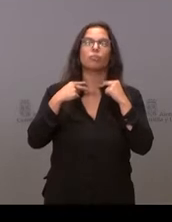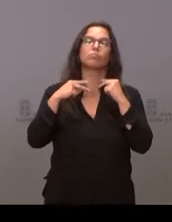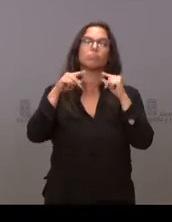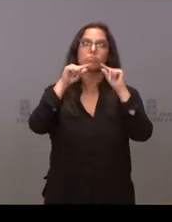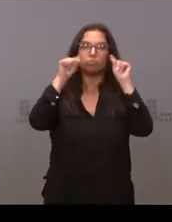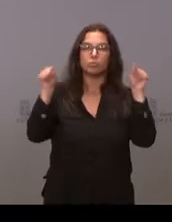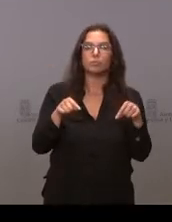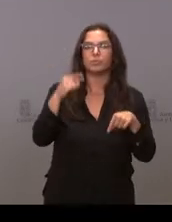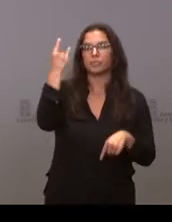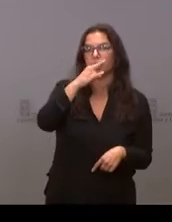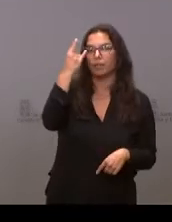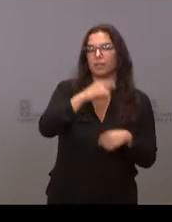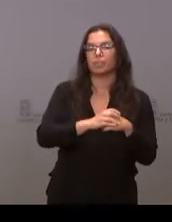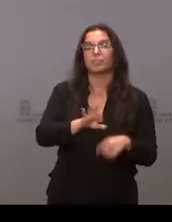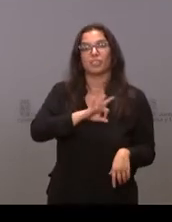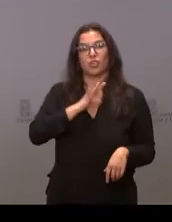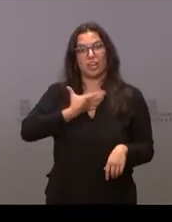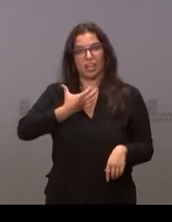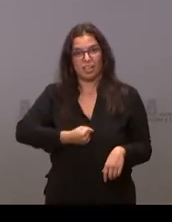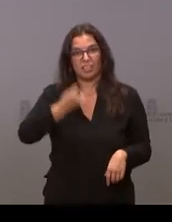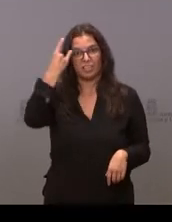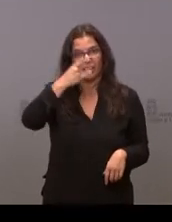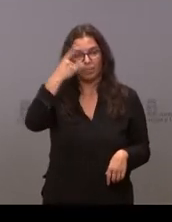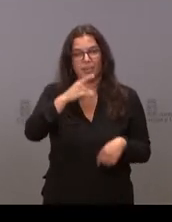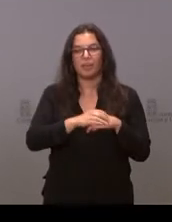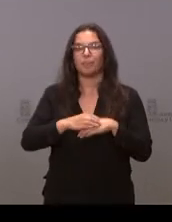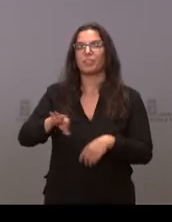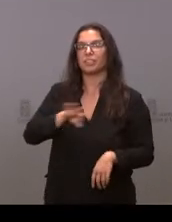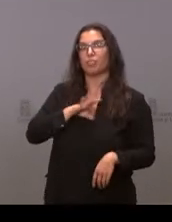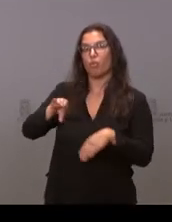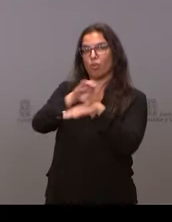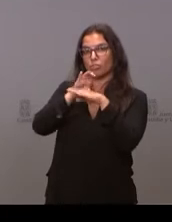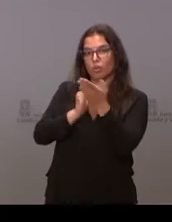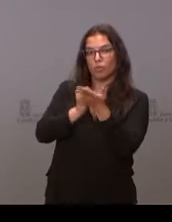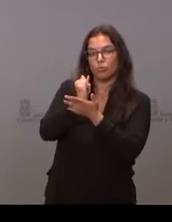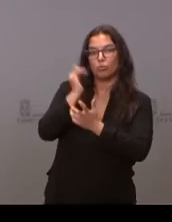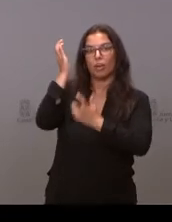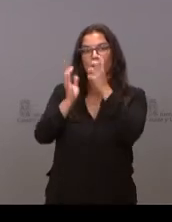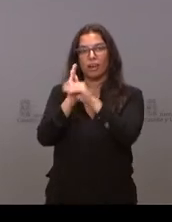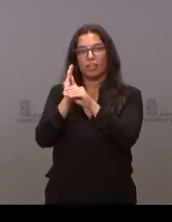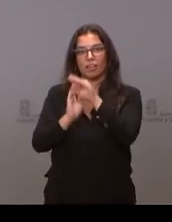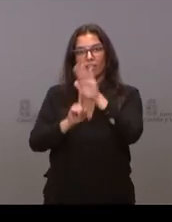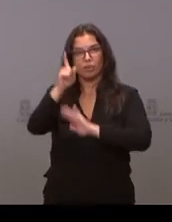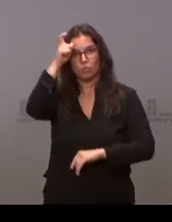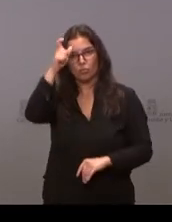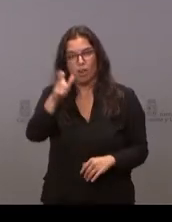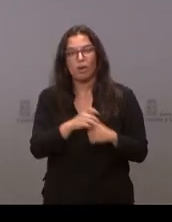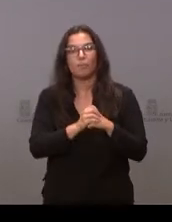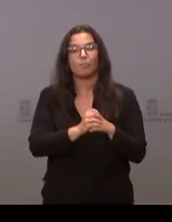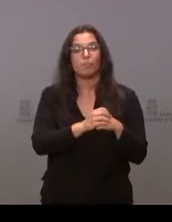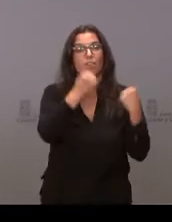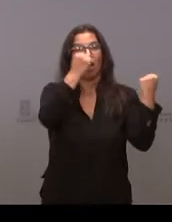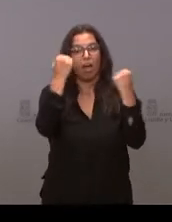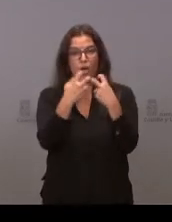de Salamanca, señor alcalde de Salamanca, señor consejero de Agricultura, Ganadería y Desarrollo Rural,